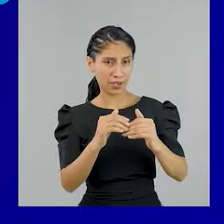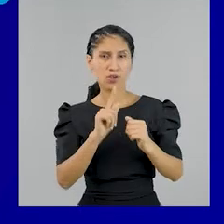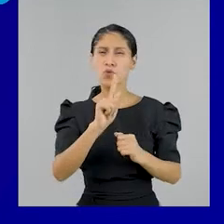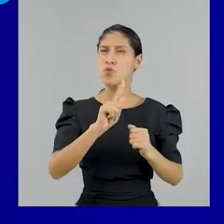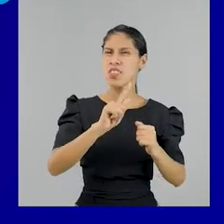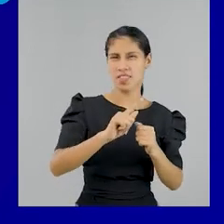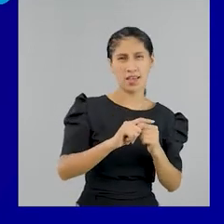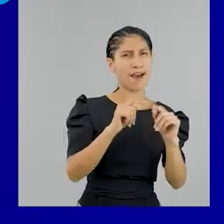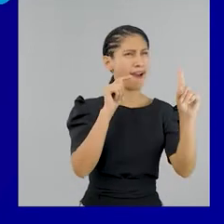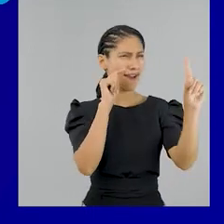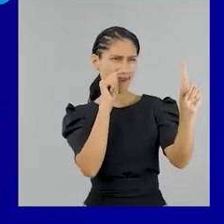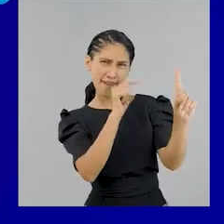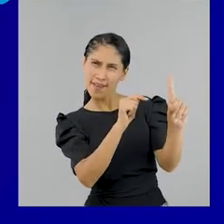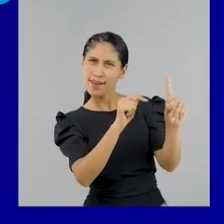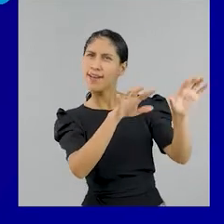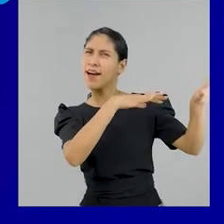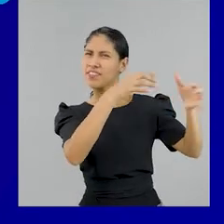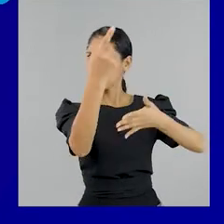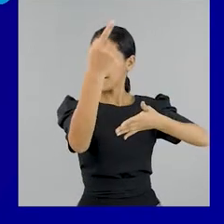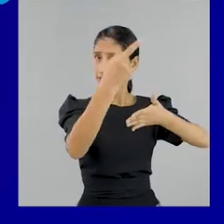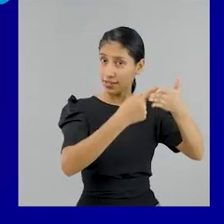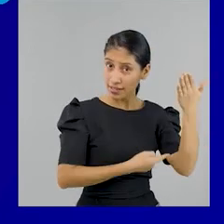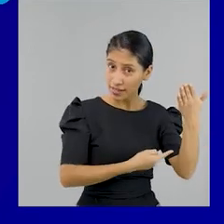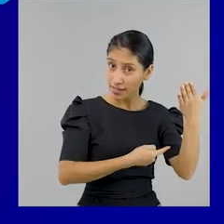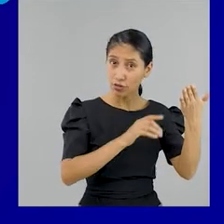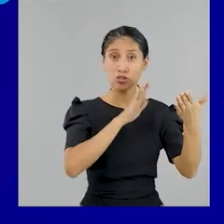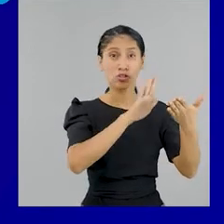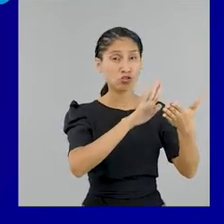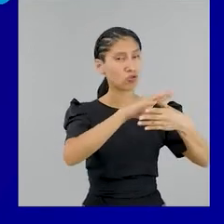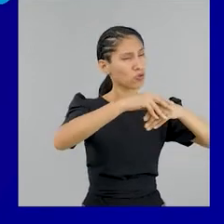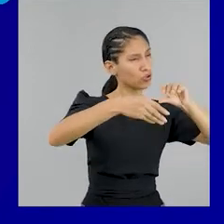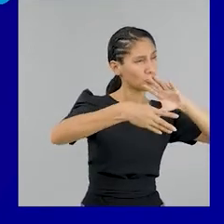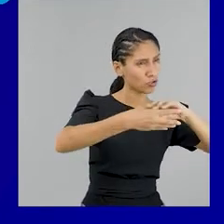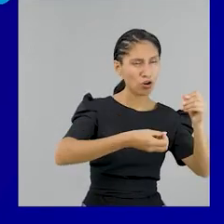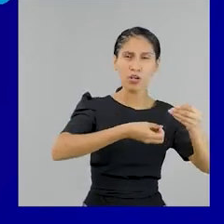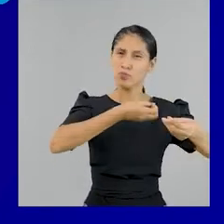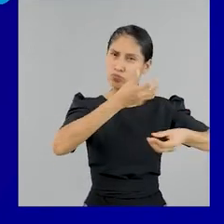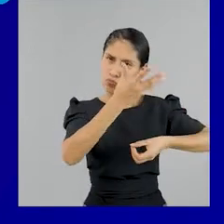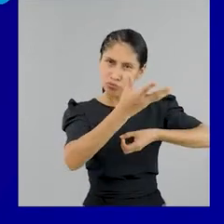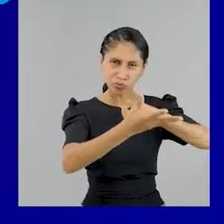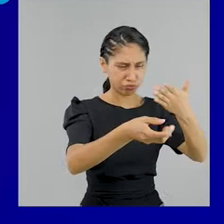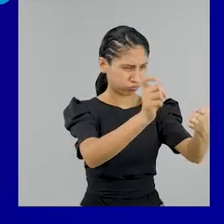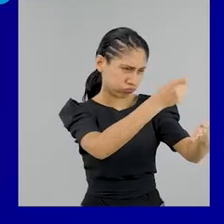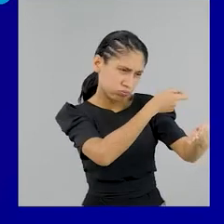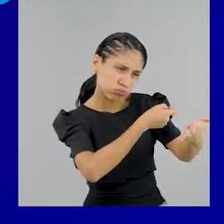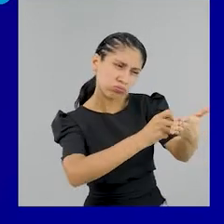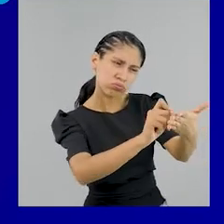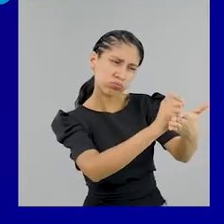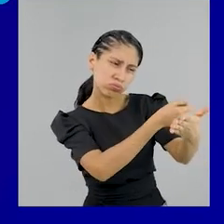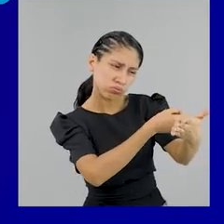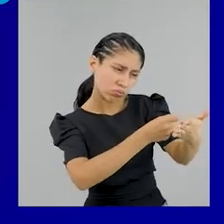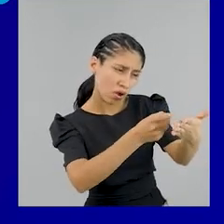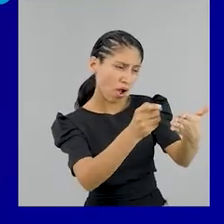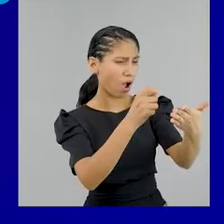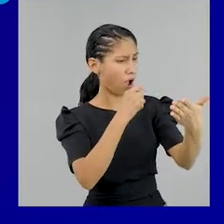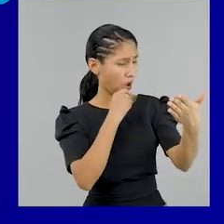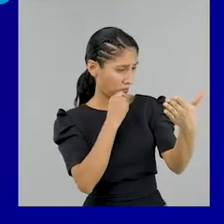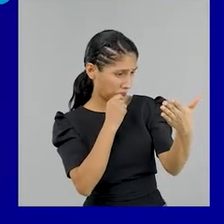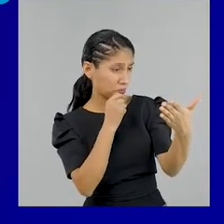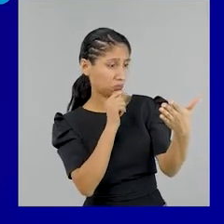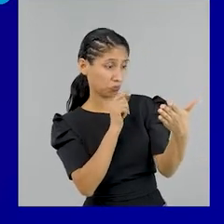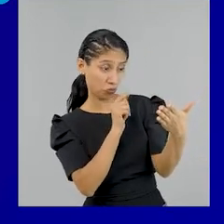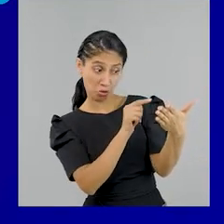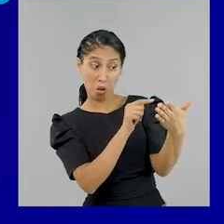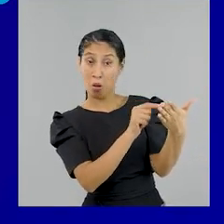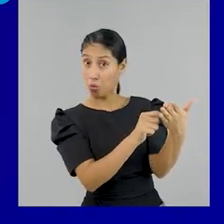acción. Un texto narrativo describe las acciones que realizan los personajes y esas acciones, a su vez,